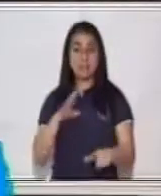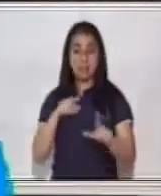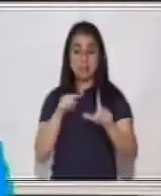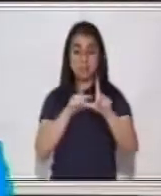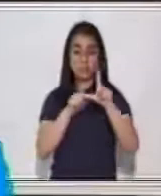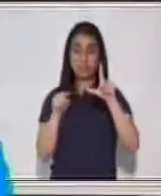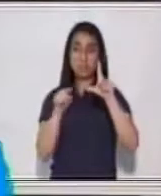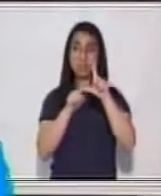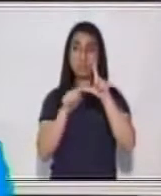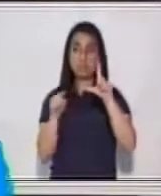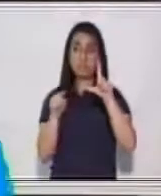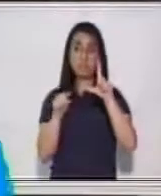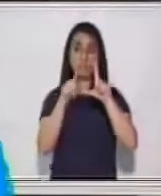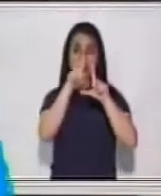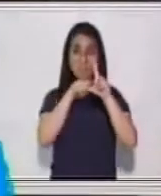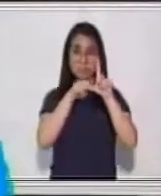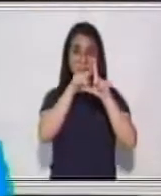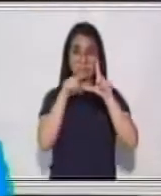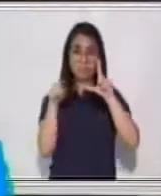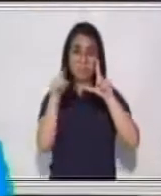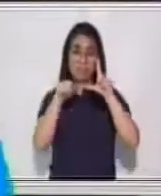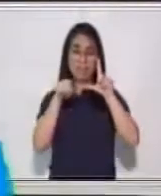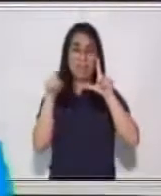que el lado vertical se llama A